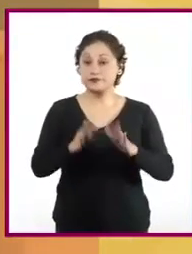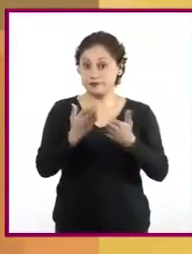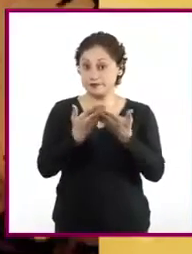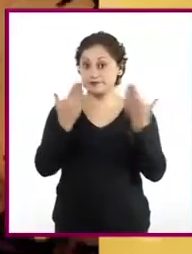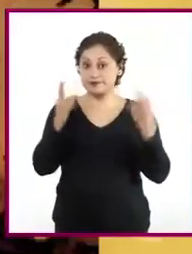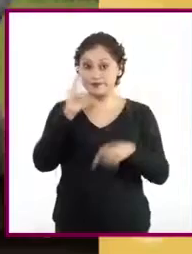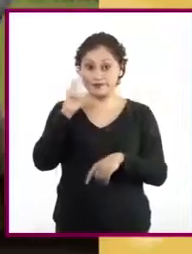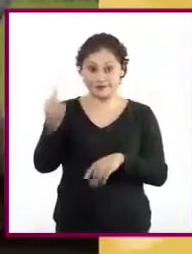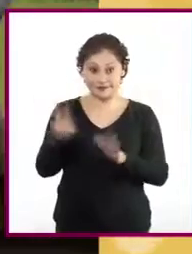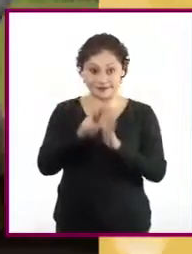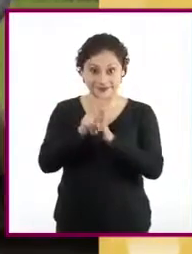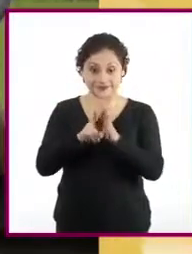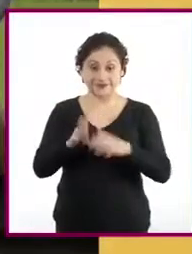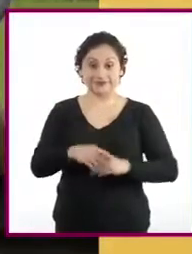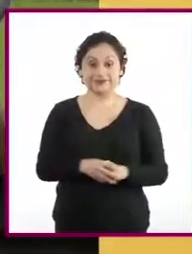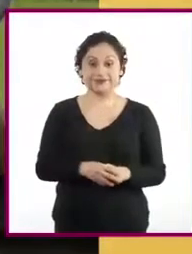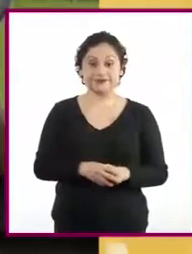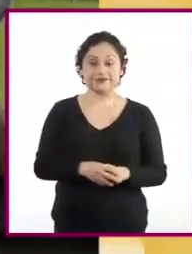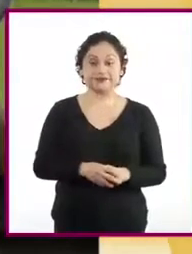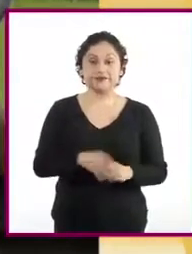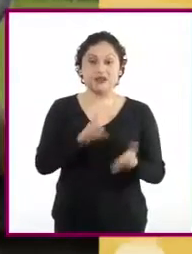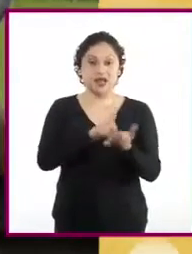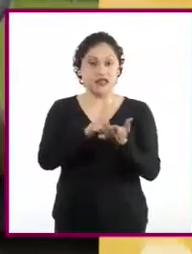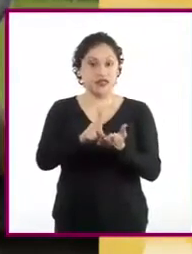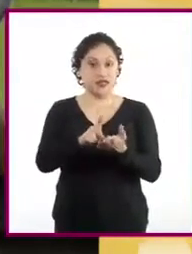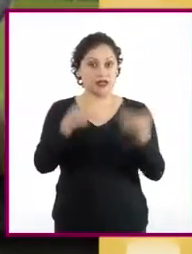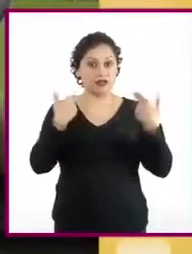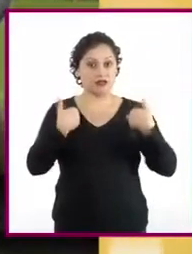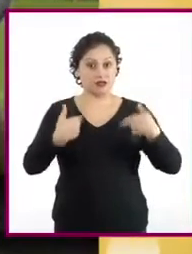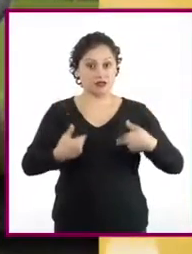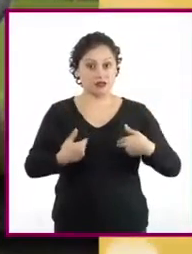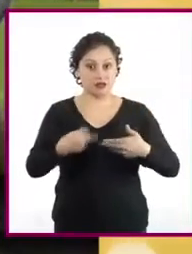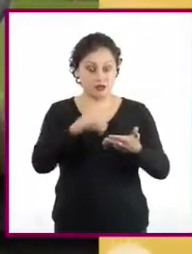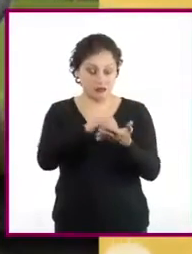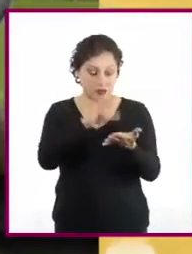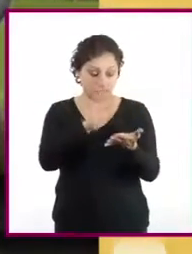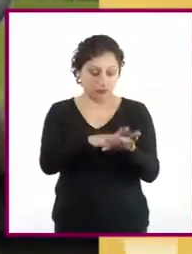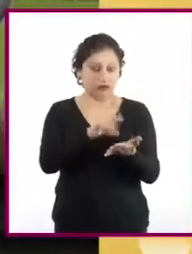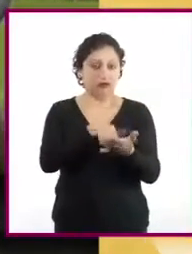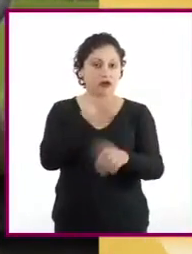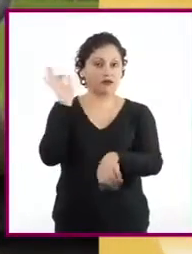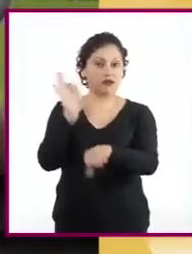siguiente caso? Estos de los derechos humanos solo definen a los rateros.